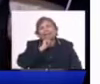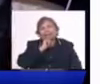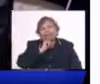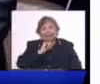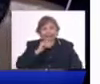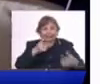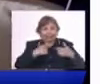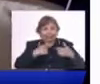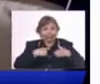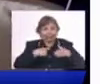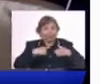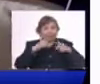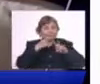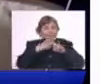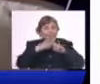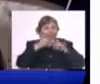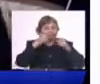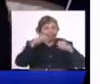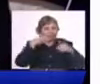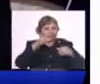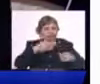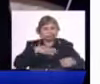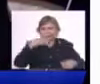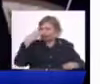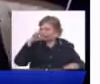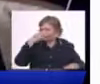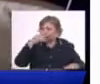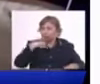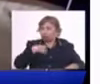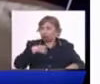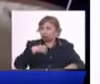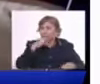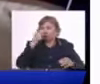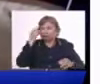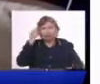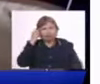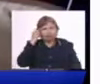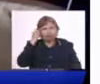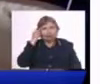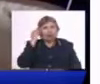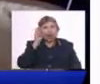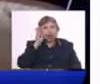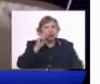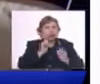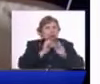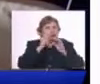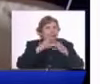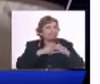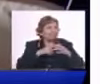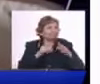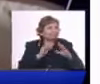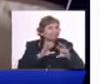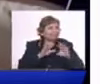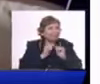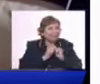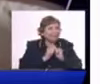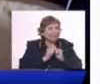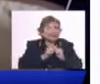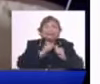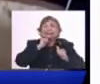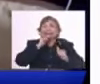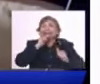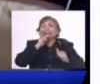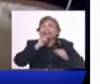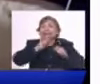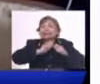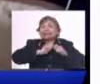Yo quiero ser optimista, y siempre lo he sido en mi vida, de pensar de que hoy ya tendremos una salida, pero creo que todavía está